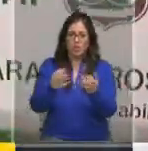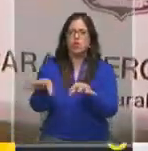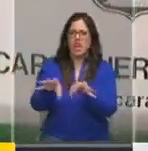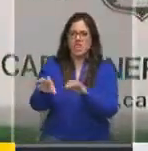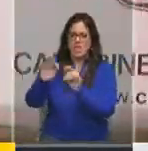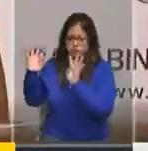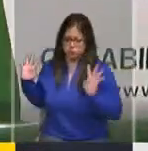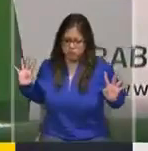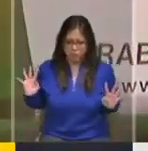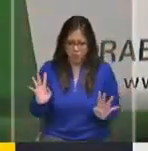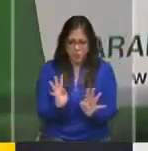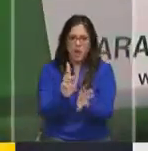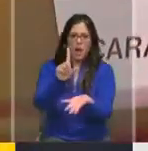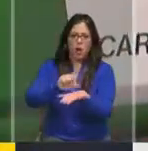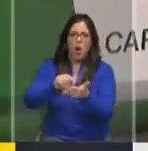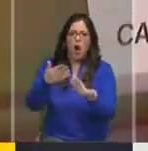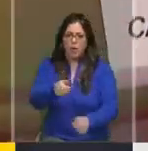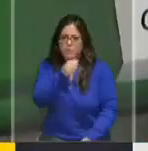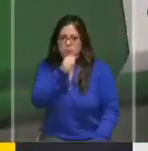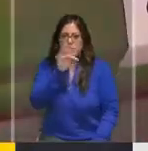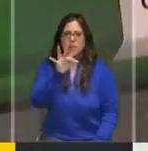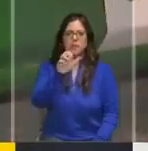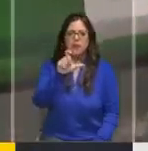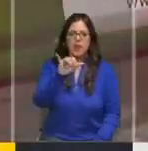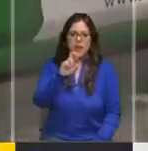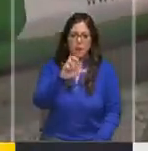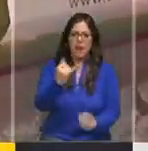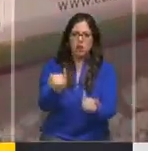Caro nos entrega más detalles. Felipe, buenas noches.